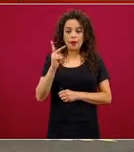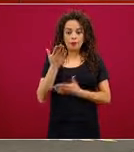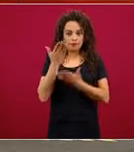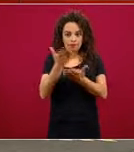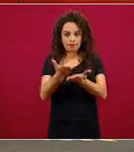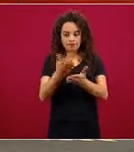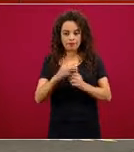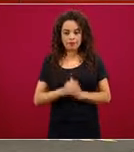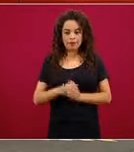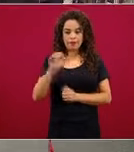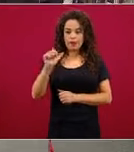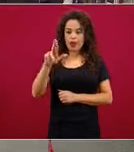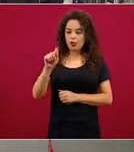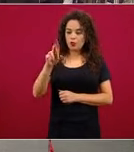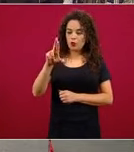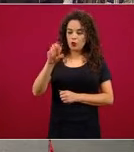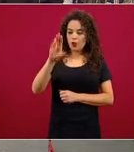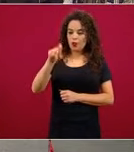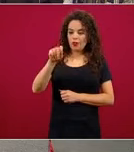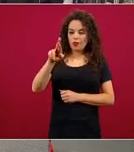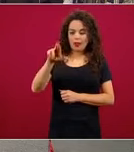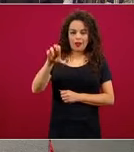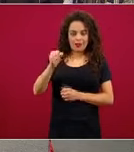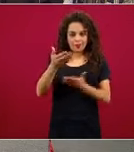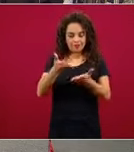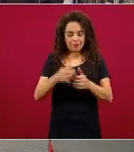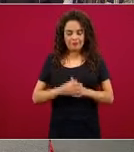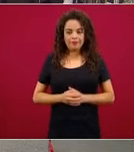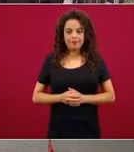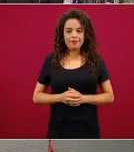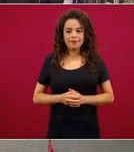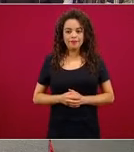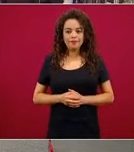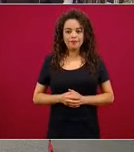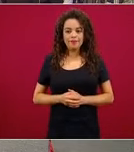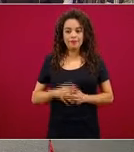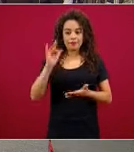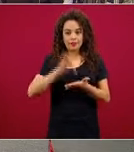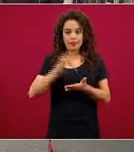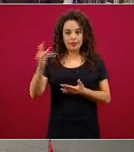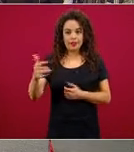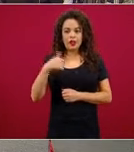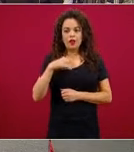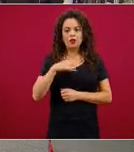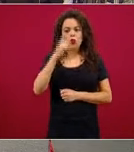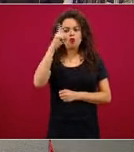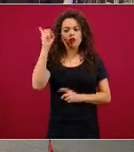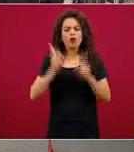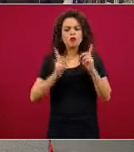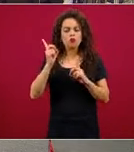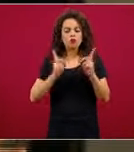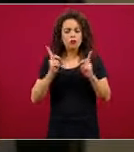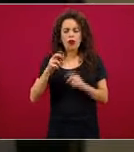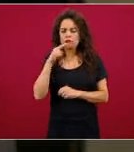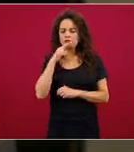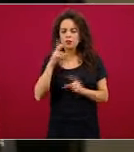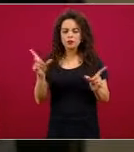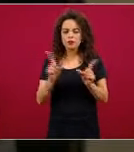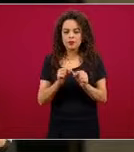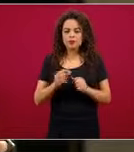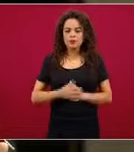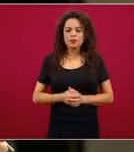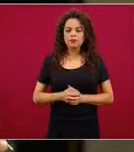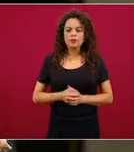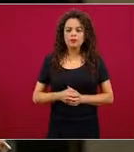precisamente a Arturo Contreras, pie de página, por favor, adelante. Gracias. Una duda rapidísima sobre la cooperación que nos mencionaba